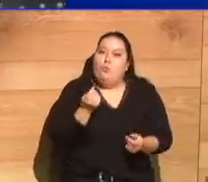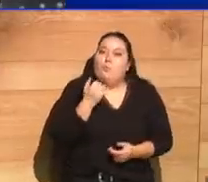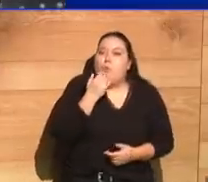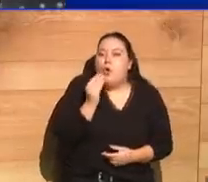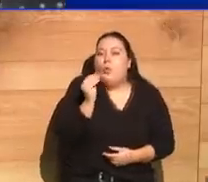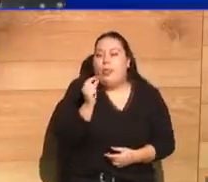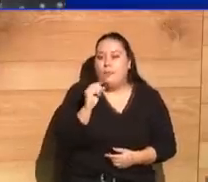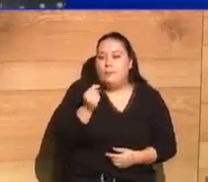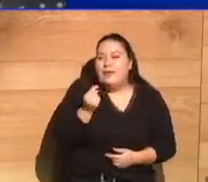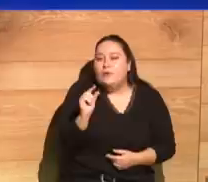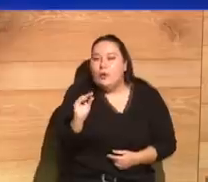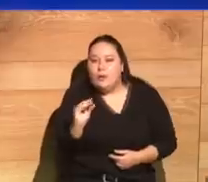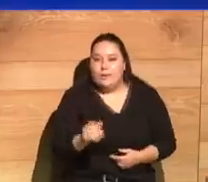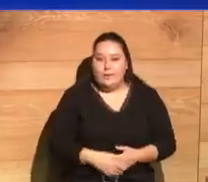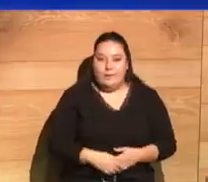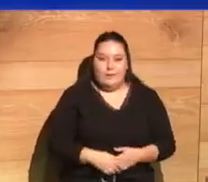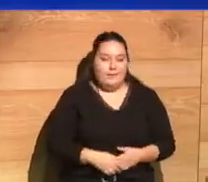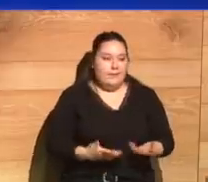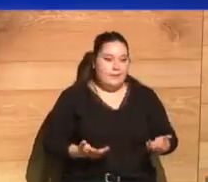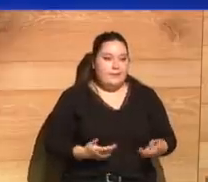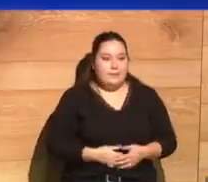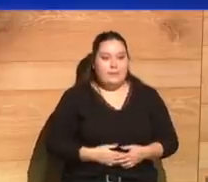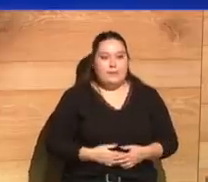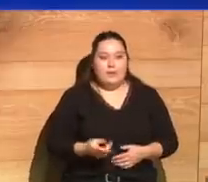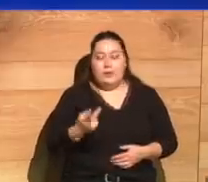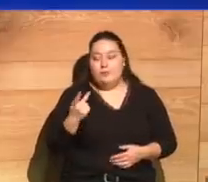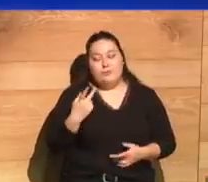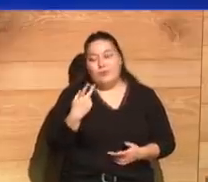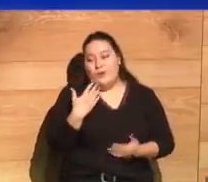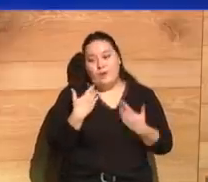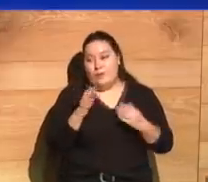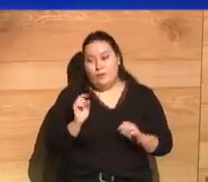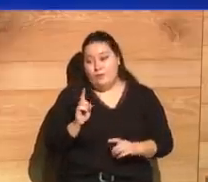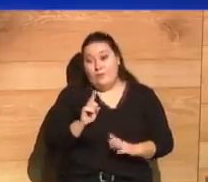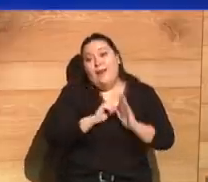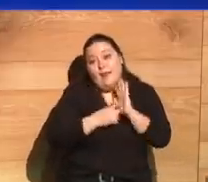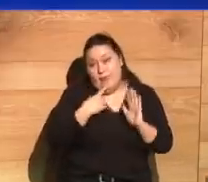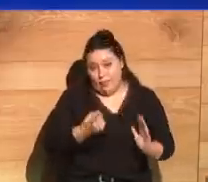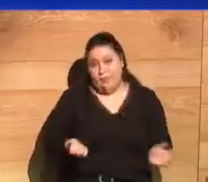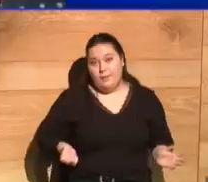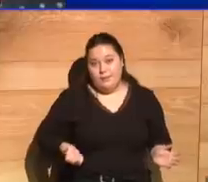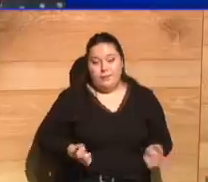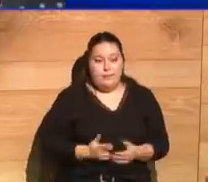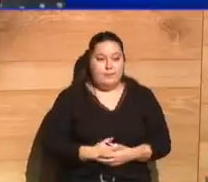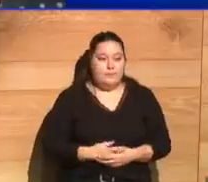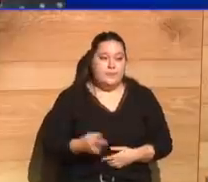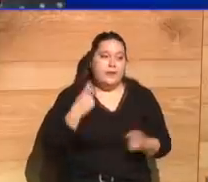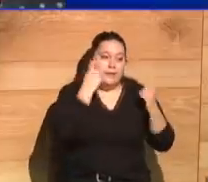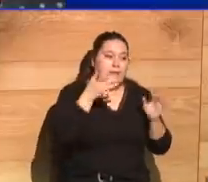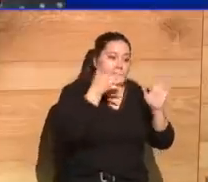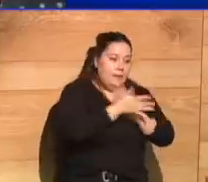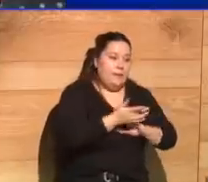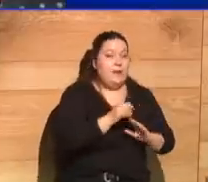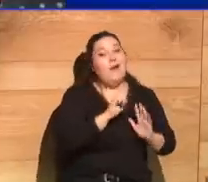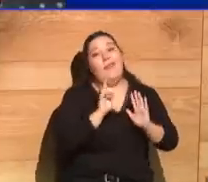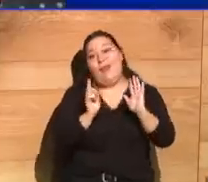eso sí, pero... No, si esto no lo tenemos que determinar tú y yo, no, Javi, no, pero esto lo dice la ley. Bueno. Javi, te lo voy a intentar explicar, a ver. La